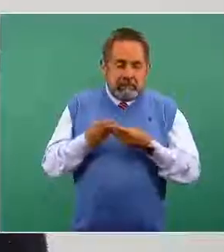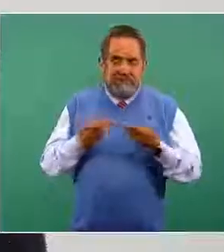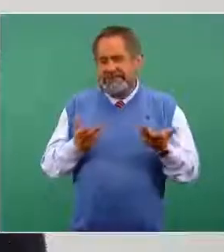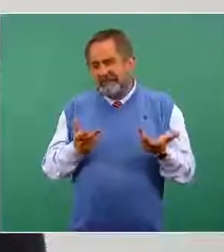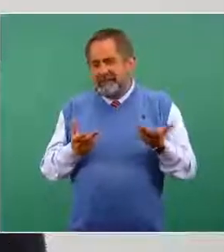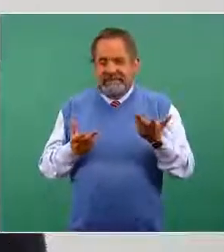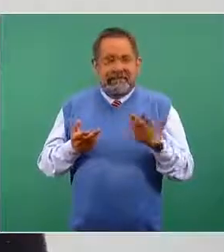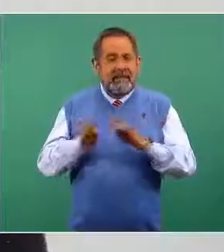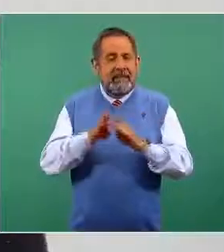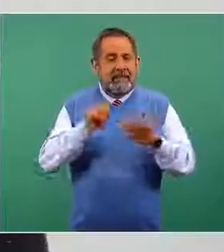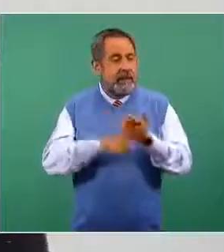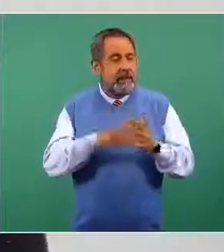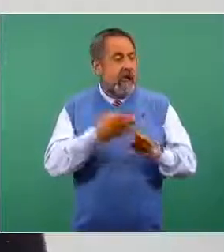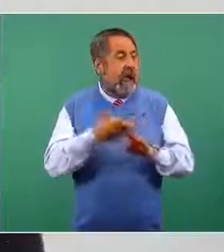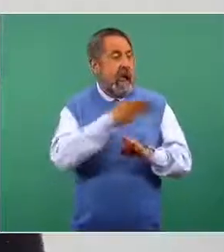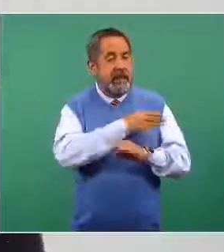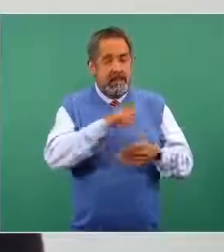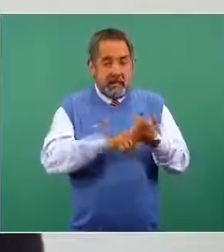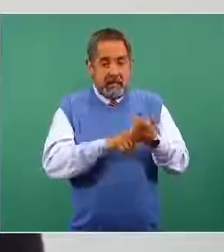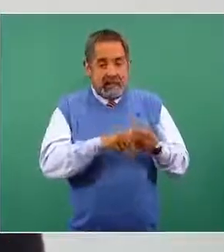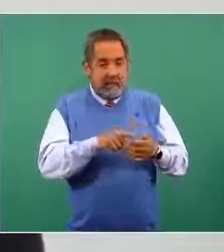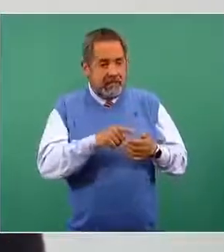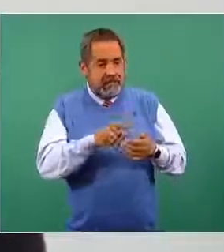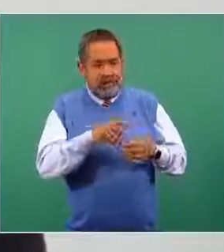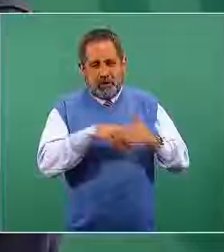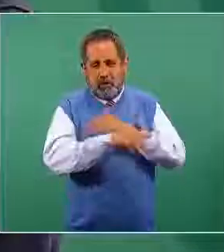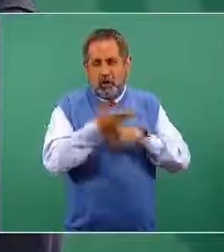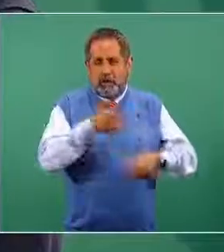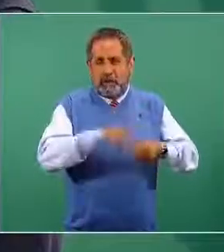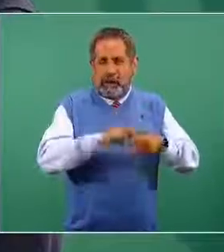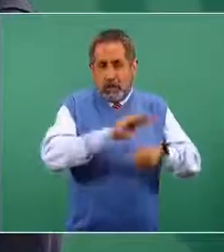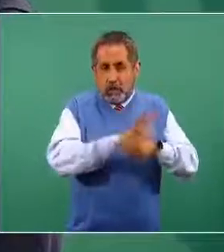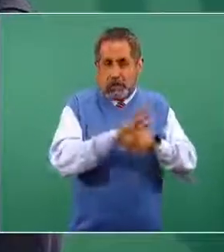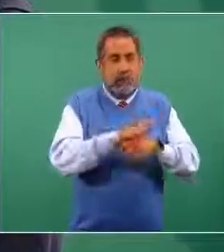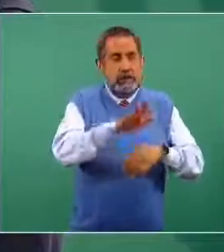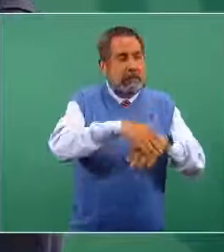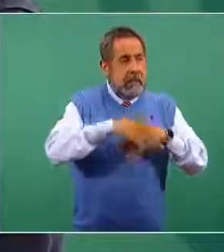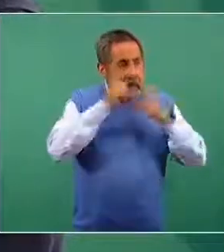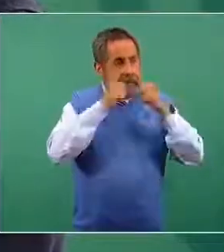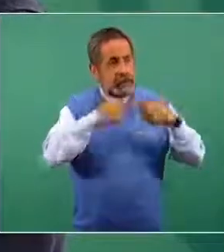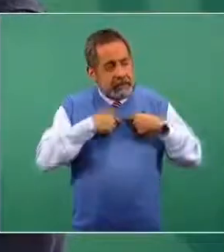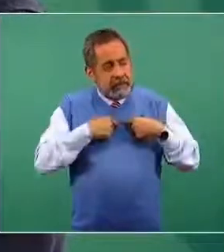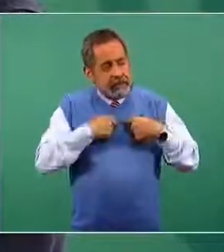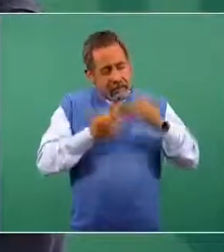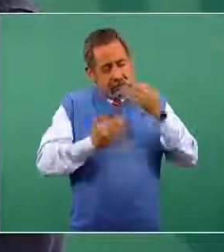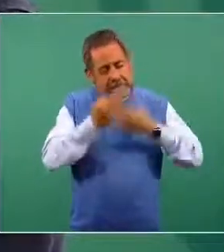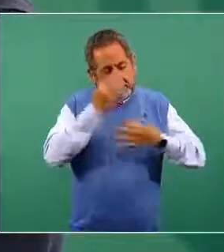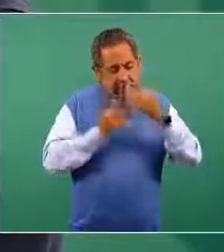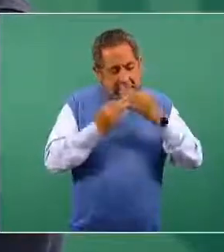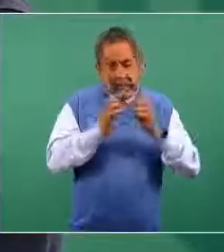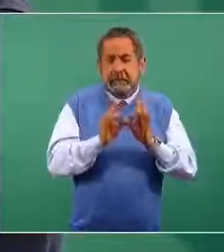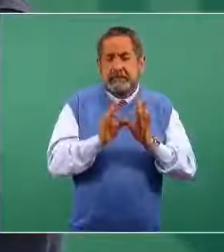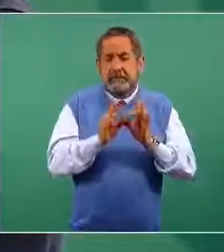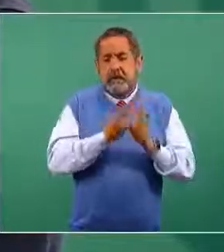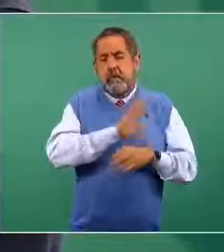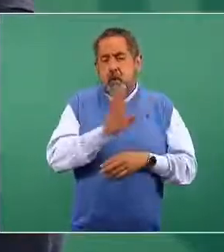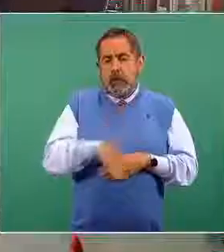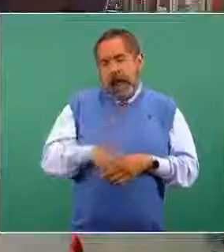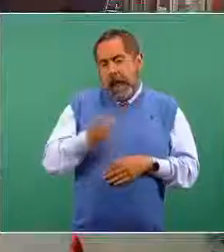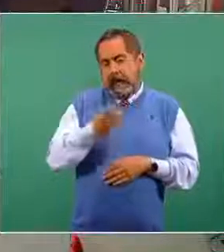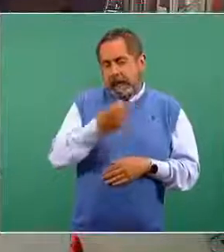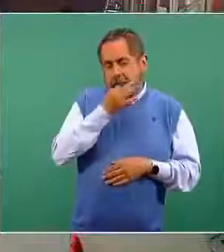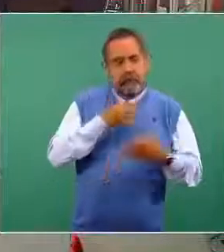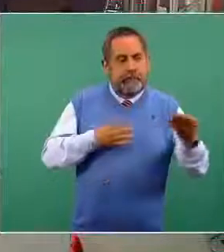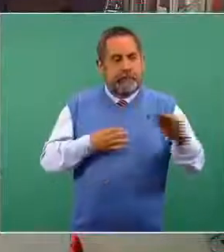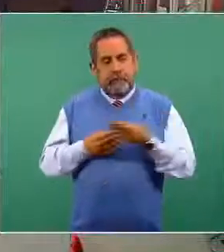día, porque son personas que llegaron a unidades médicas, demandaron una atención médica, recibieron una atención especializada,